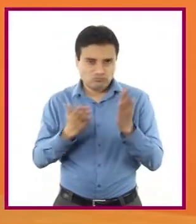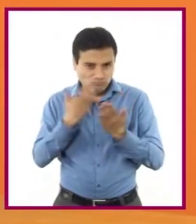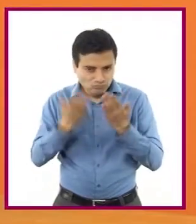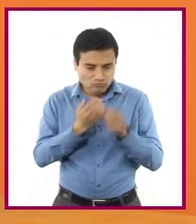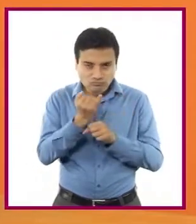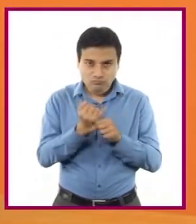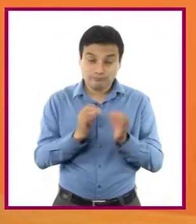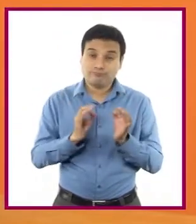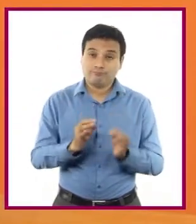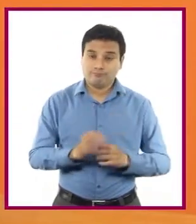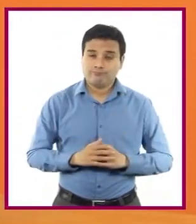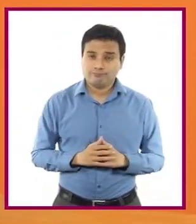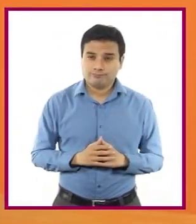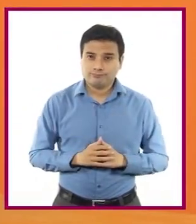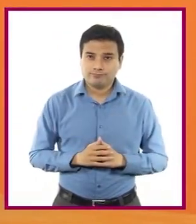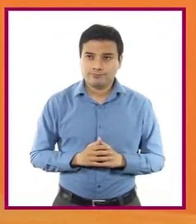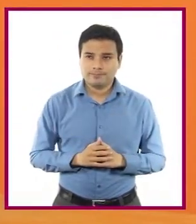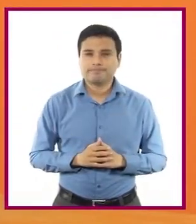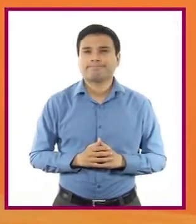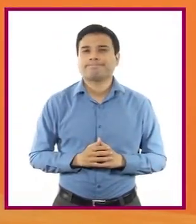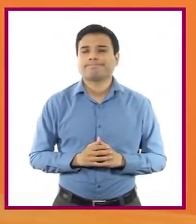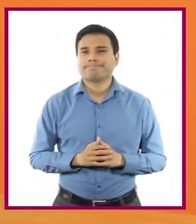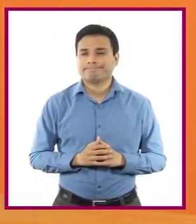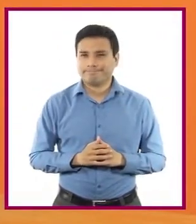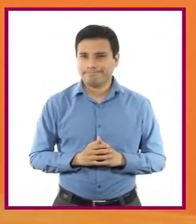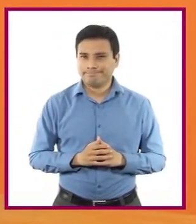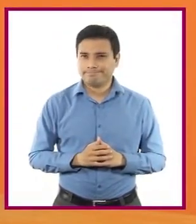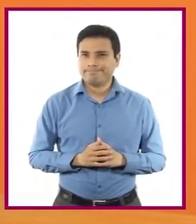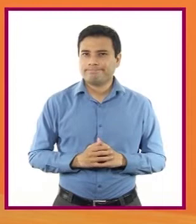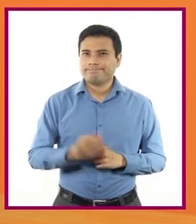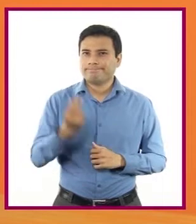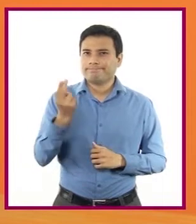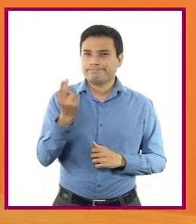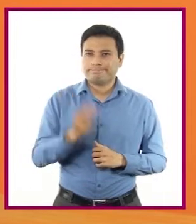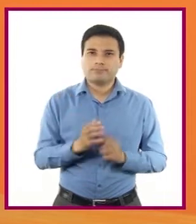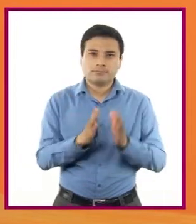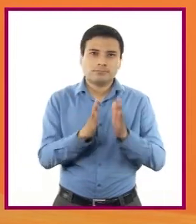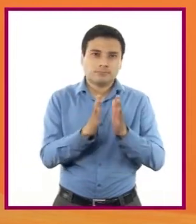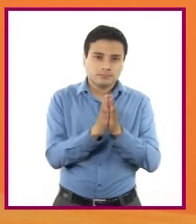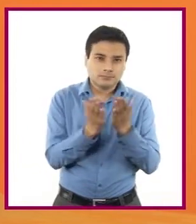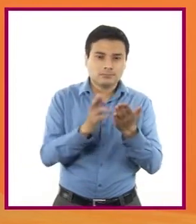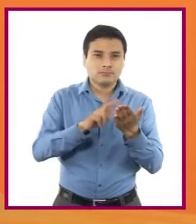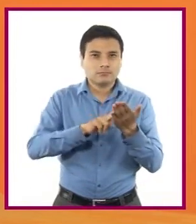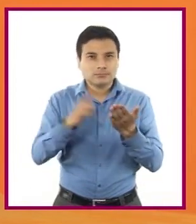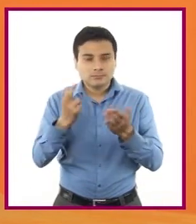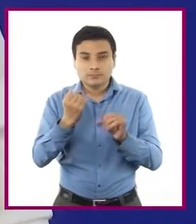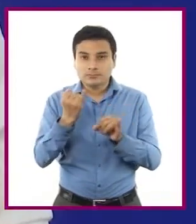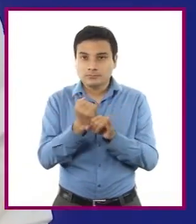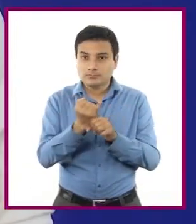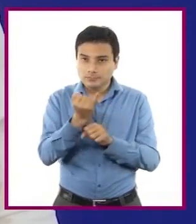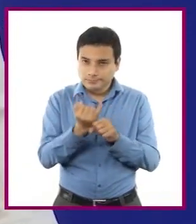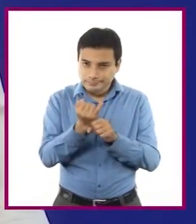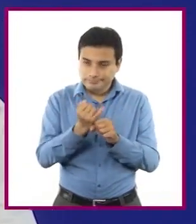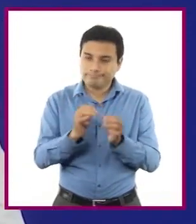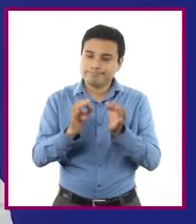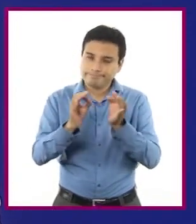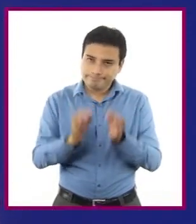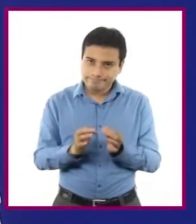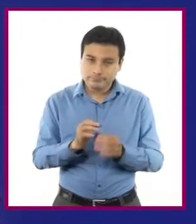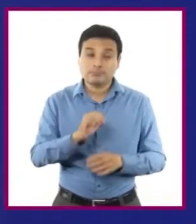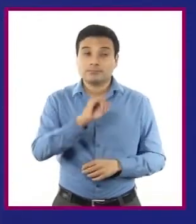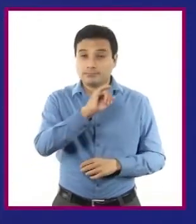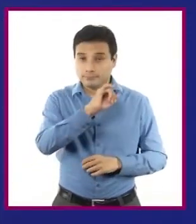protegen. Entonces tendríamos que recurrir a esas fuentes para poder tener información más precisa. Así